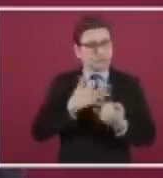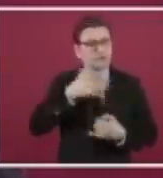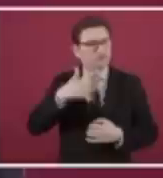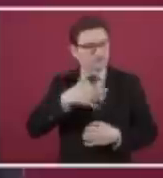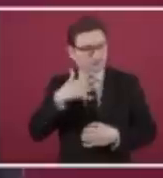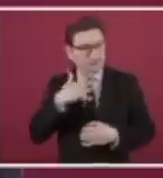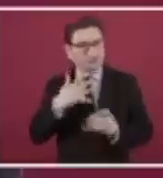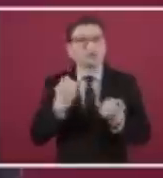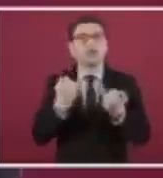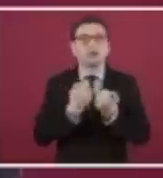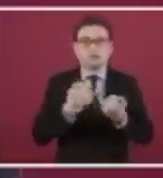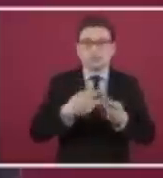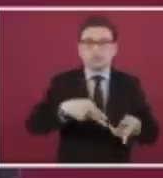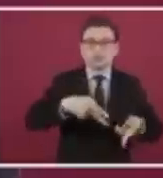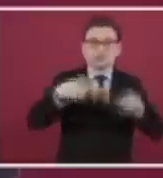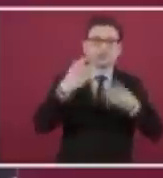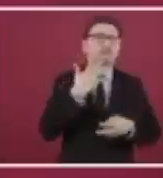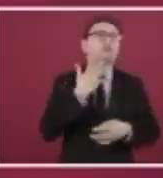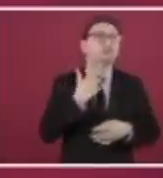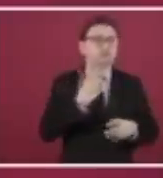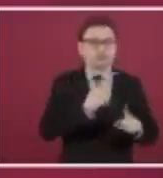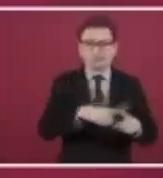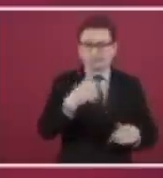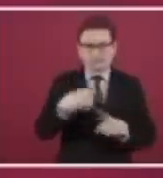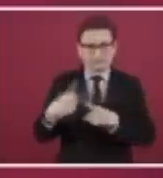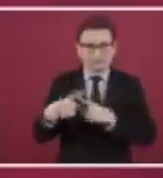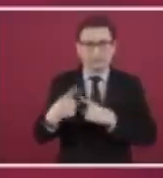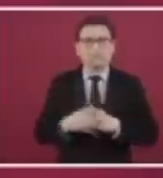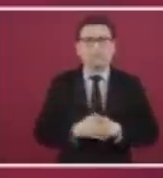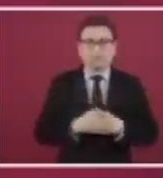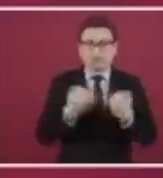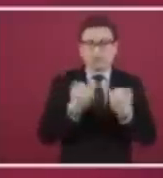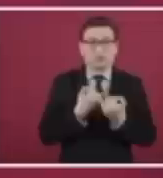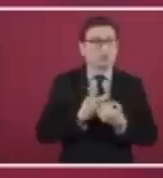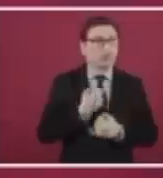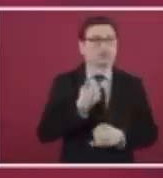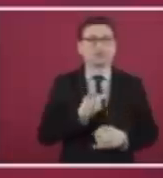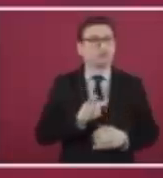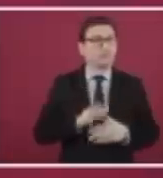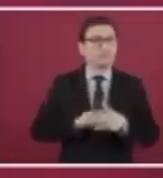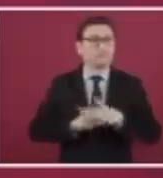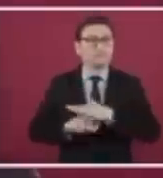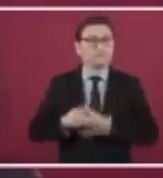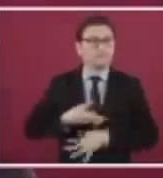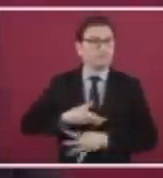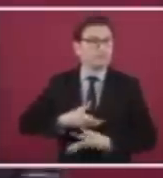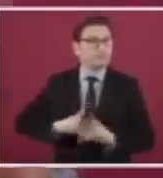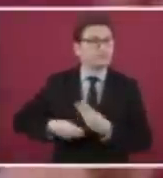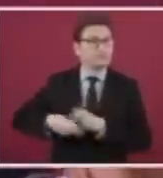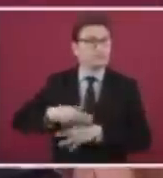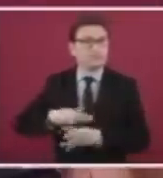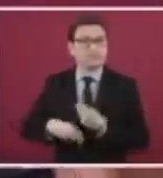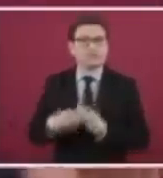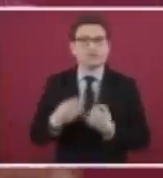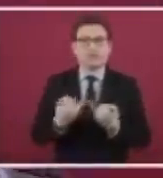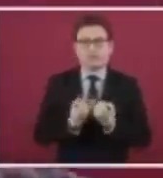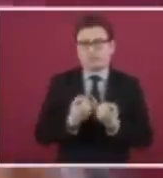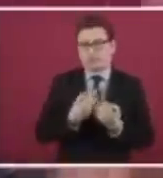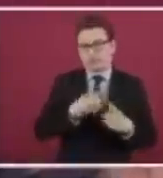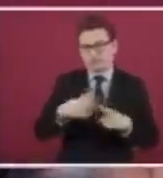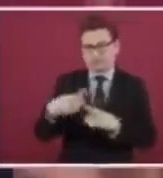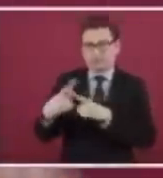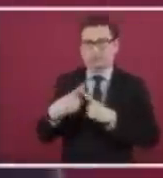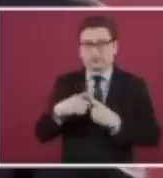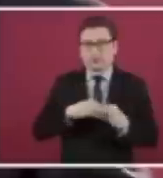el robo de combustibles, el lavado de dinero, todo eso se les va a